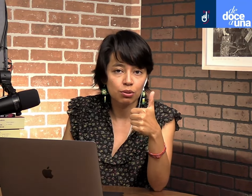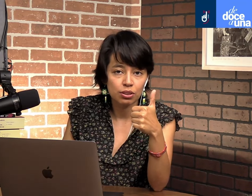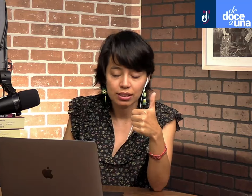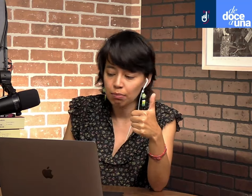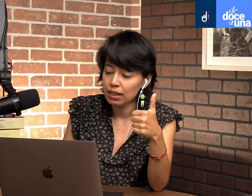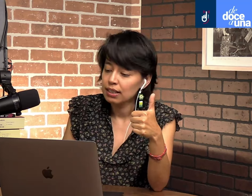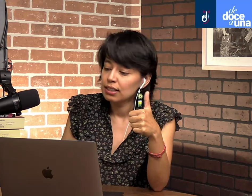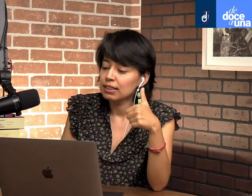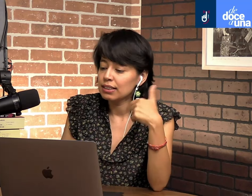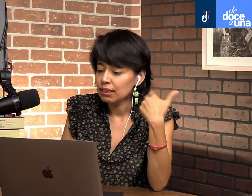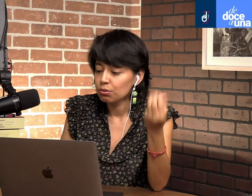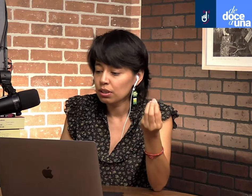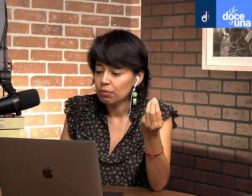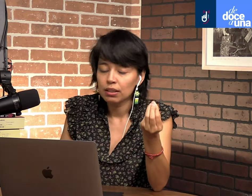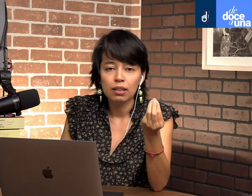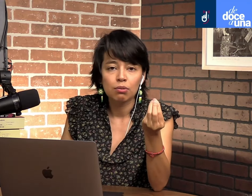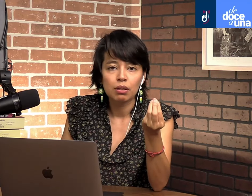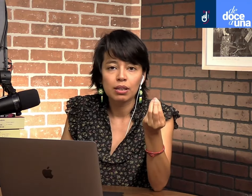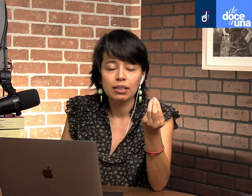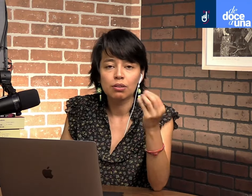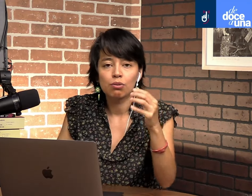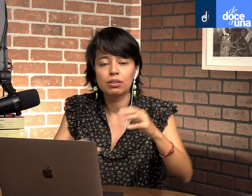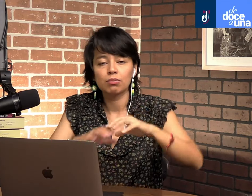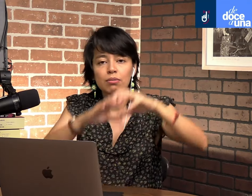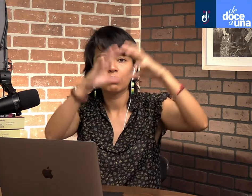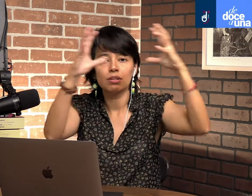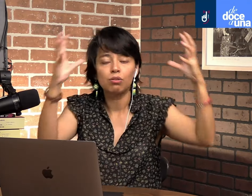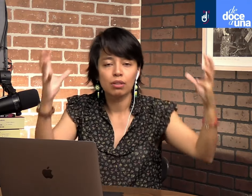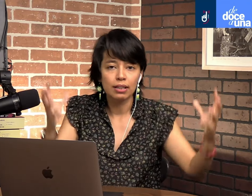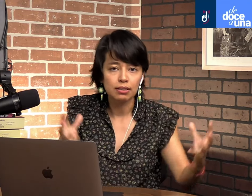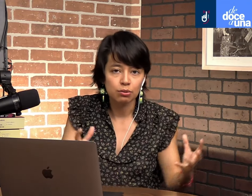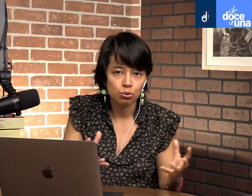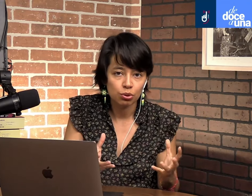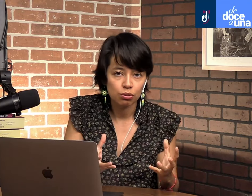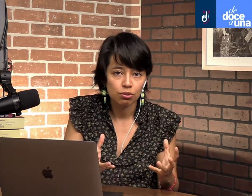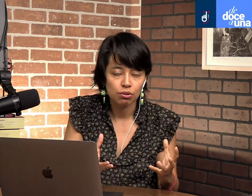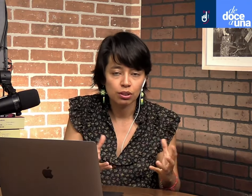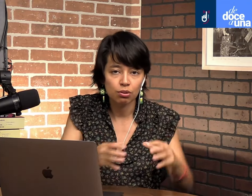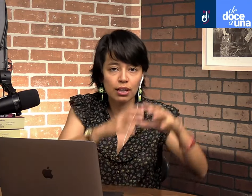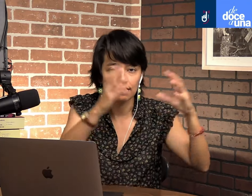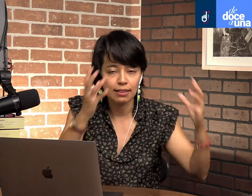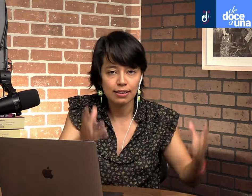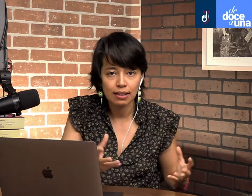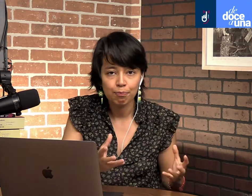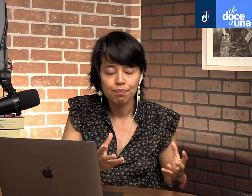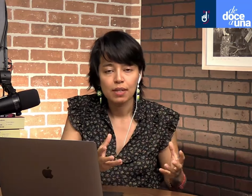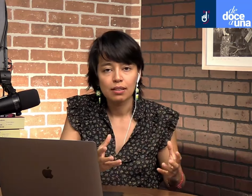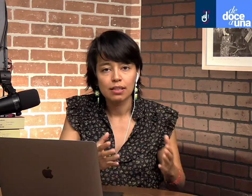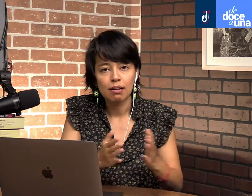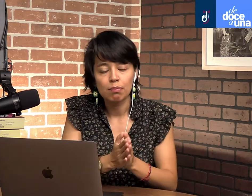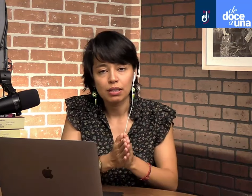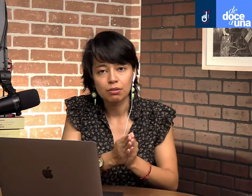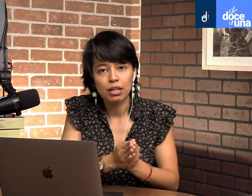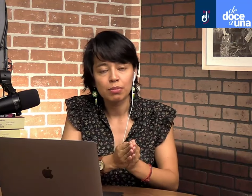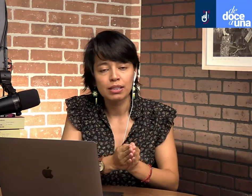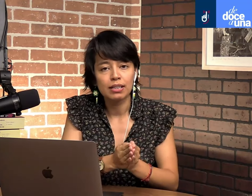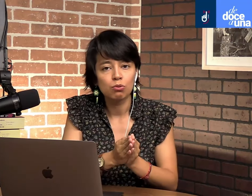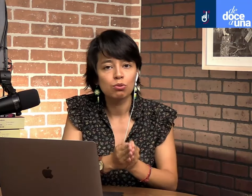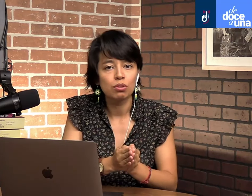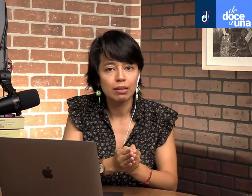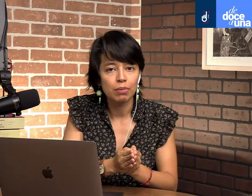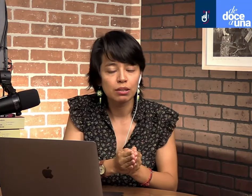caso Ayotzinapa, y es que justamente, obviamente, no estamos hablando de toda la institución, de toda la Sedena, se habla